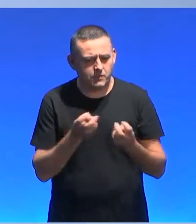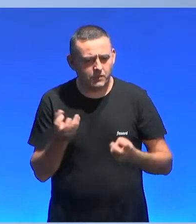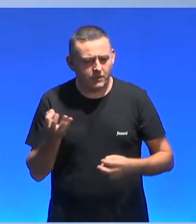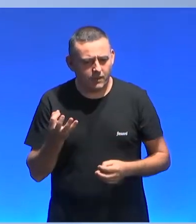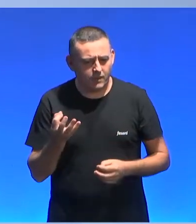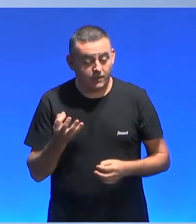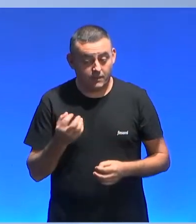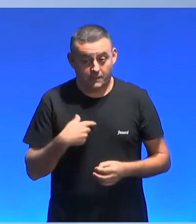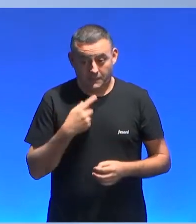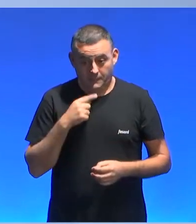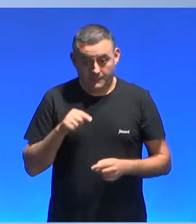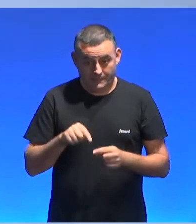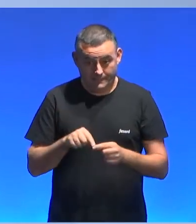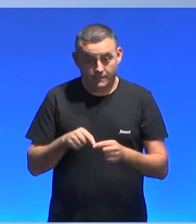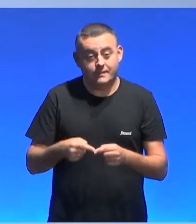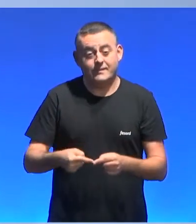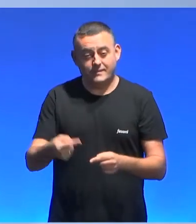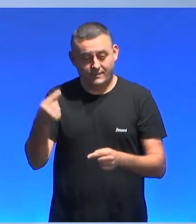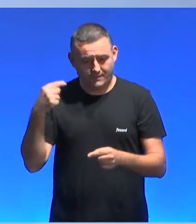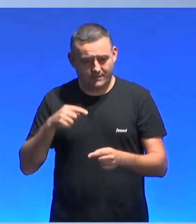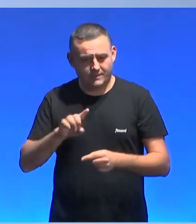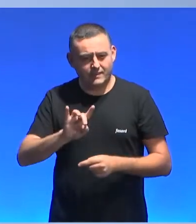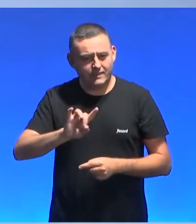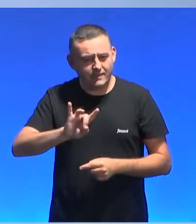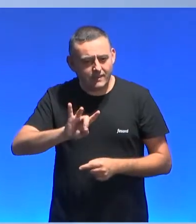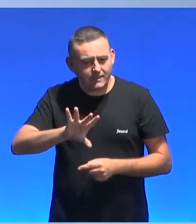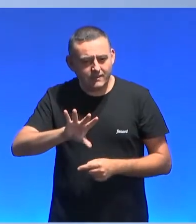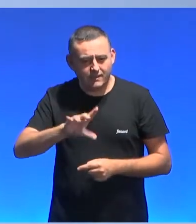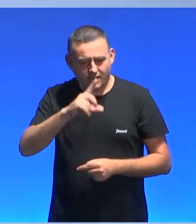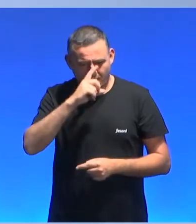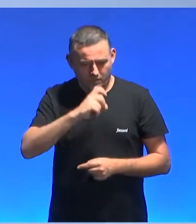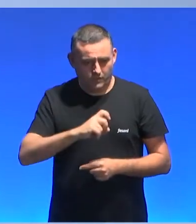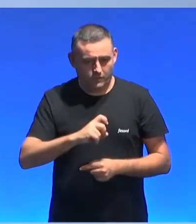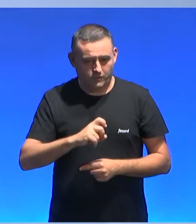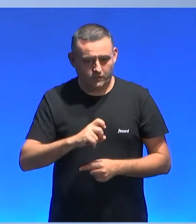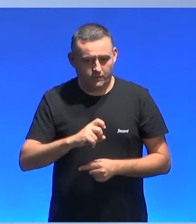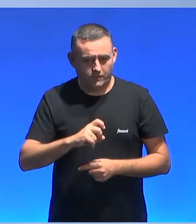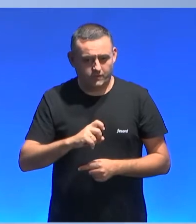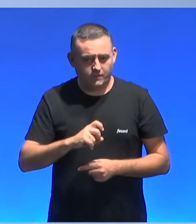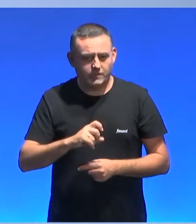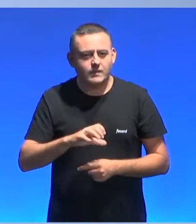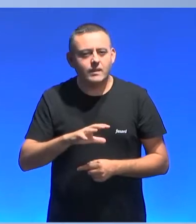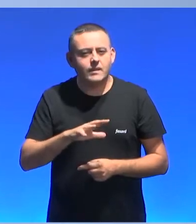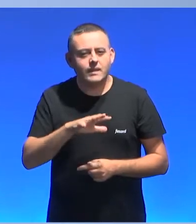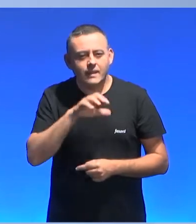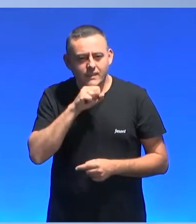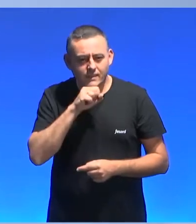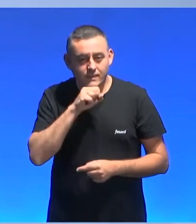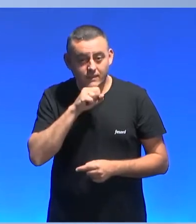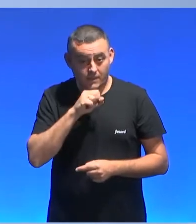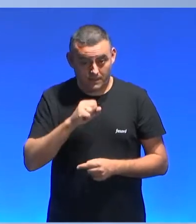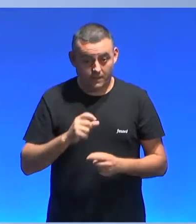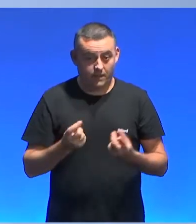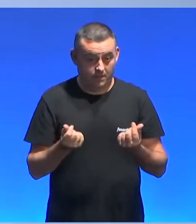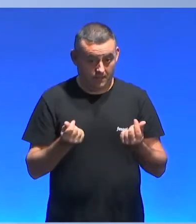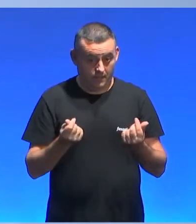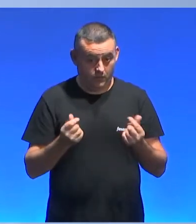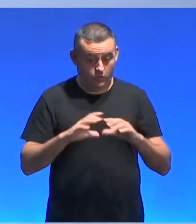años antes, los que poseían la mitad de la riqueza del mundo eran casi 400